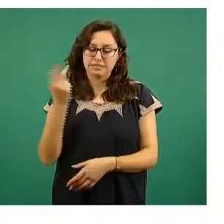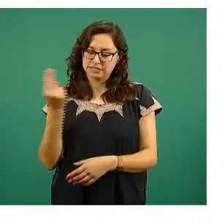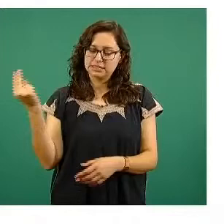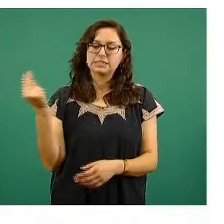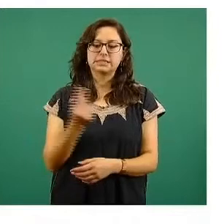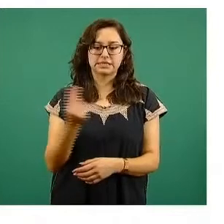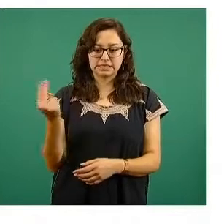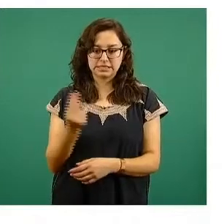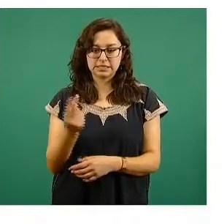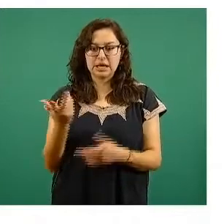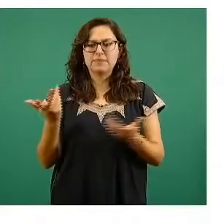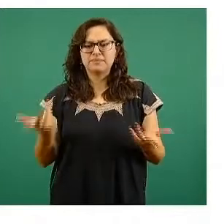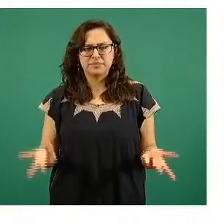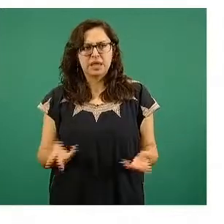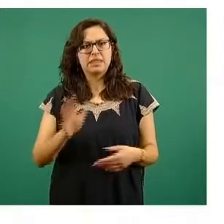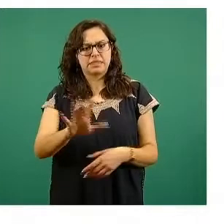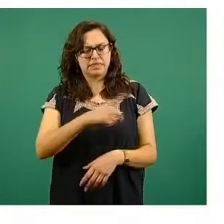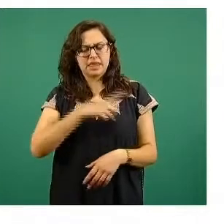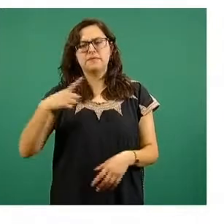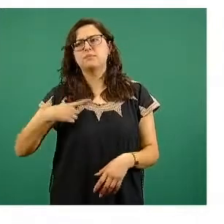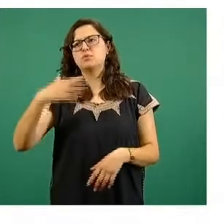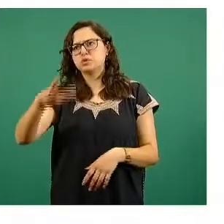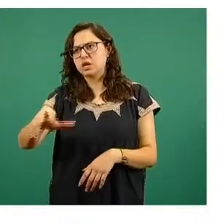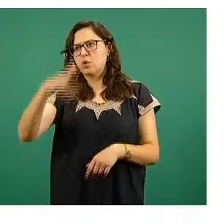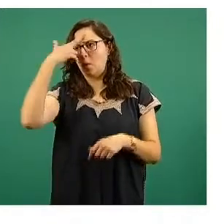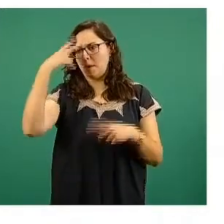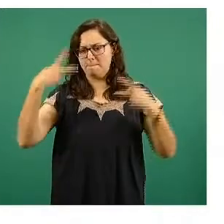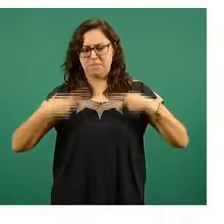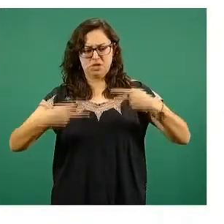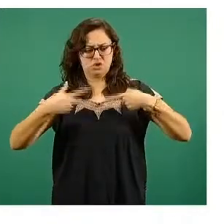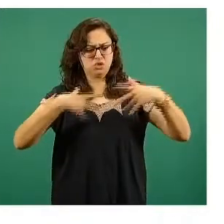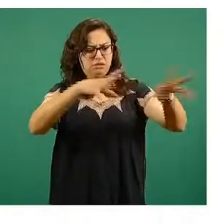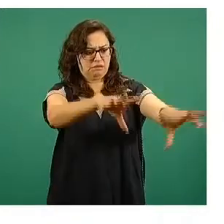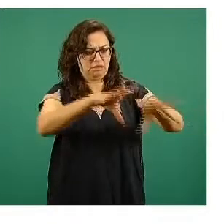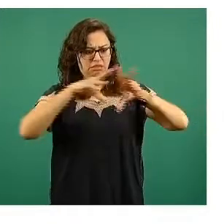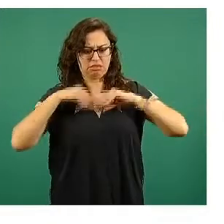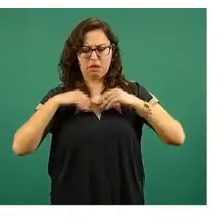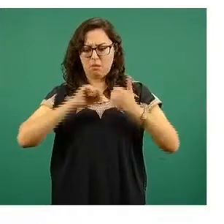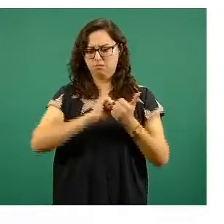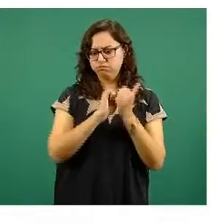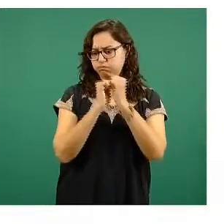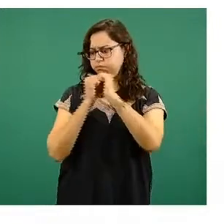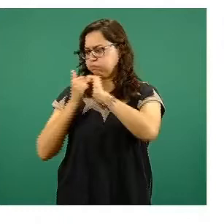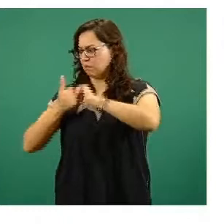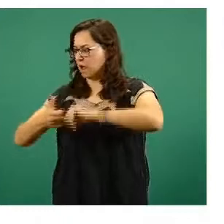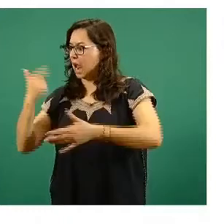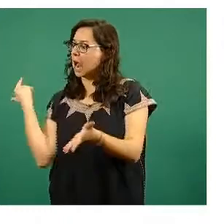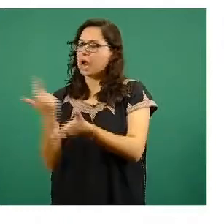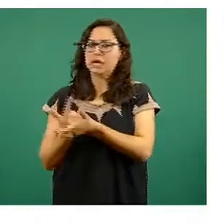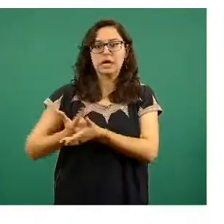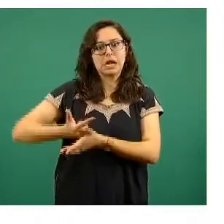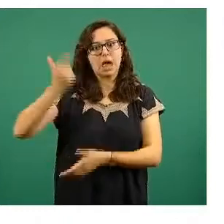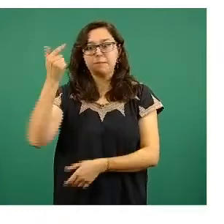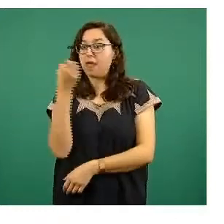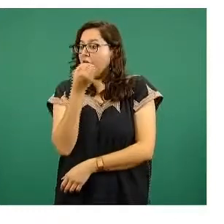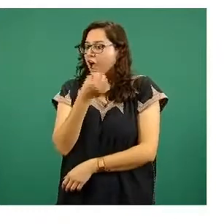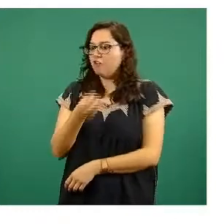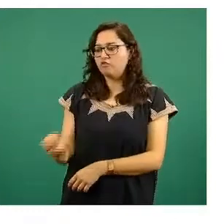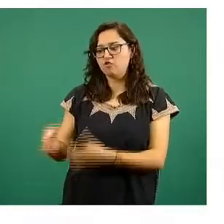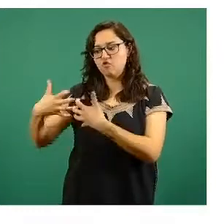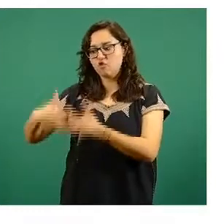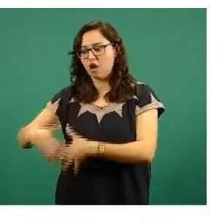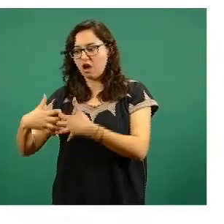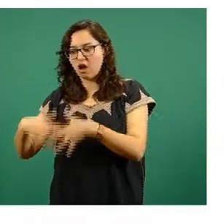Recordemos que no todas las personas que se infectan por el virus SARS-CoV-2 van a requerir este tipo de atención, pero cuando